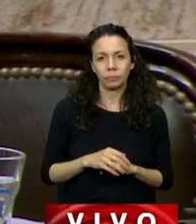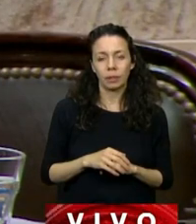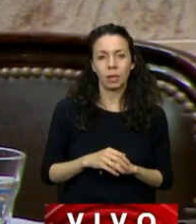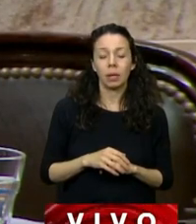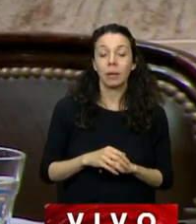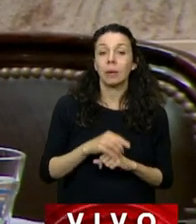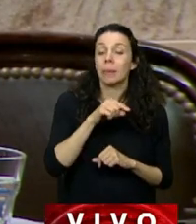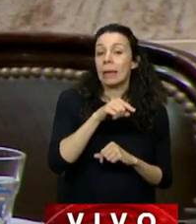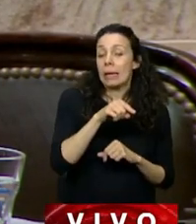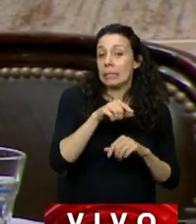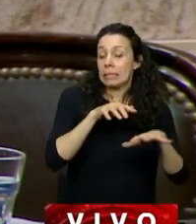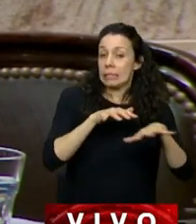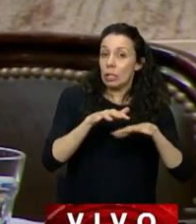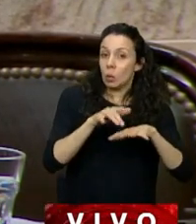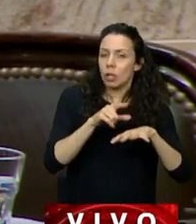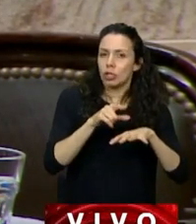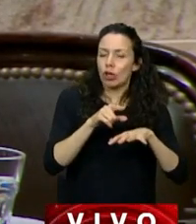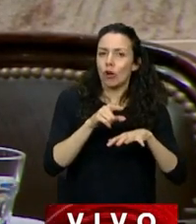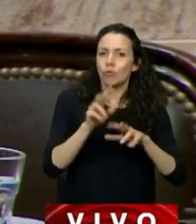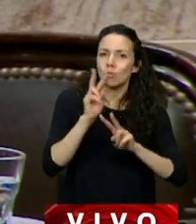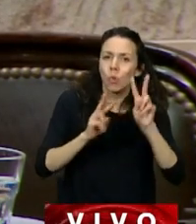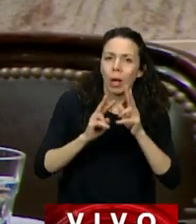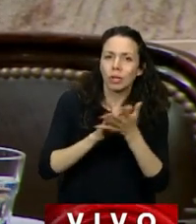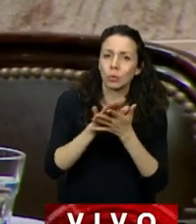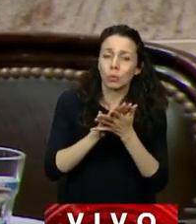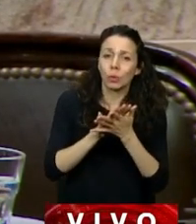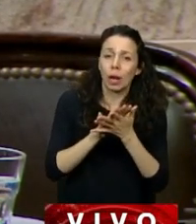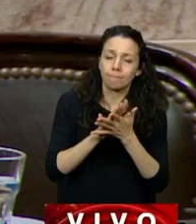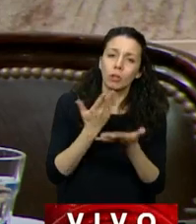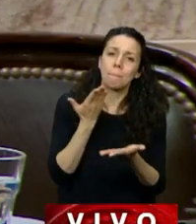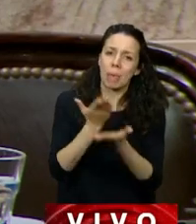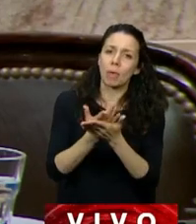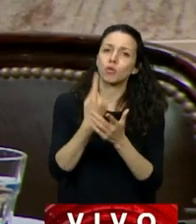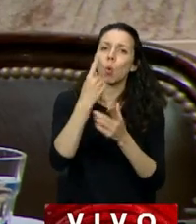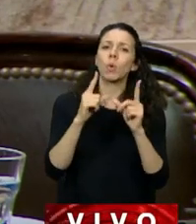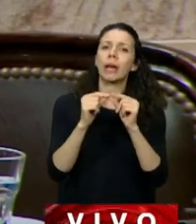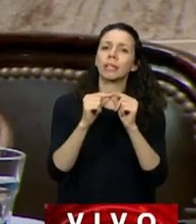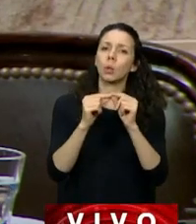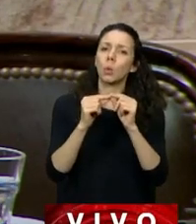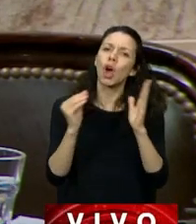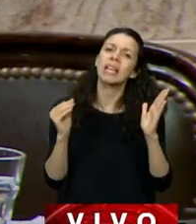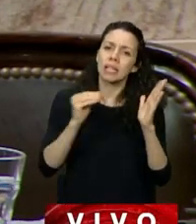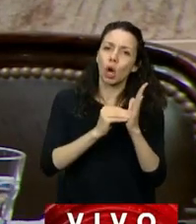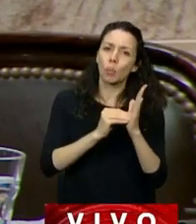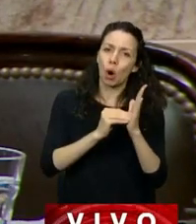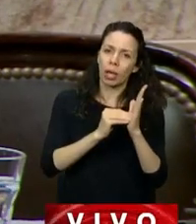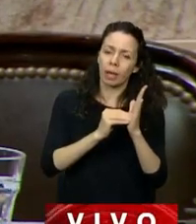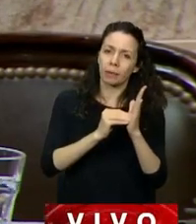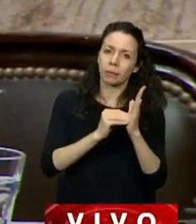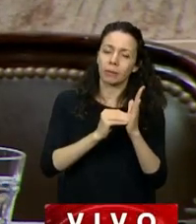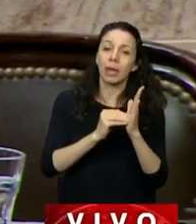en parte esta situación es que hoy estamos pidiendo que se incorpore el presupuesto nacional un artículo que exprese lo siguiente